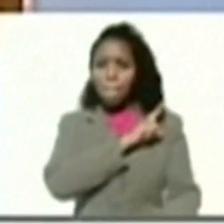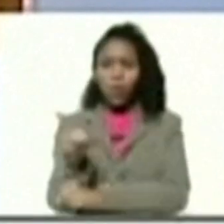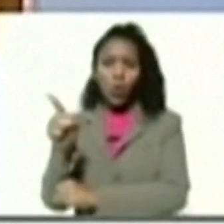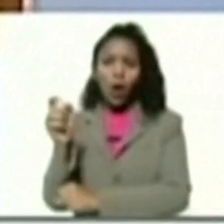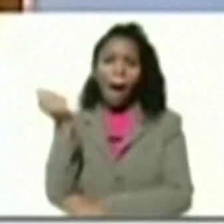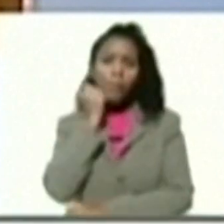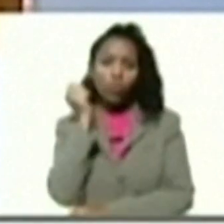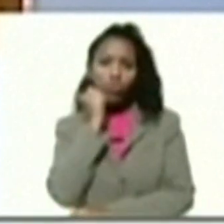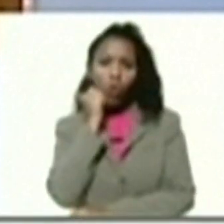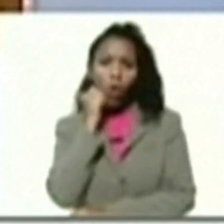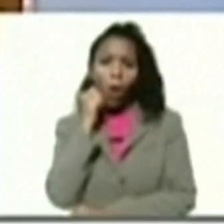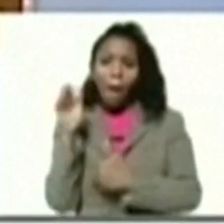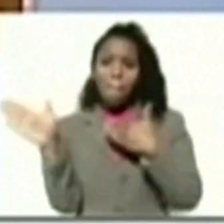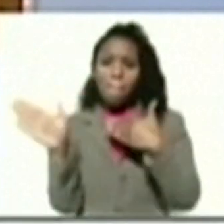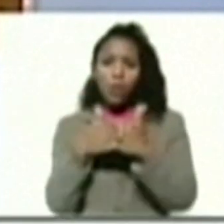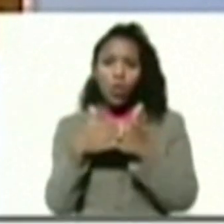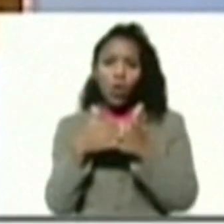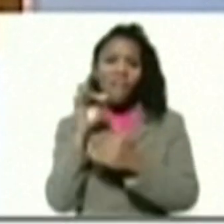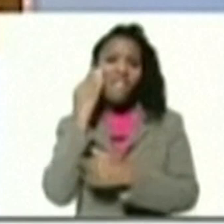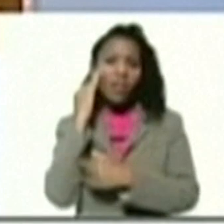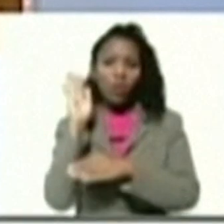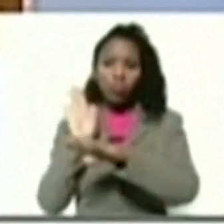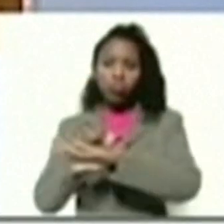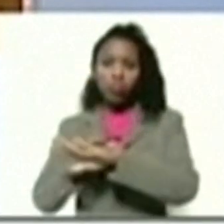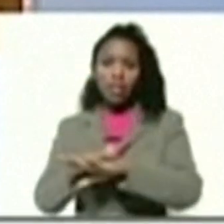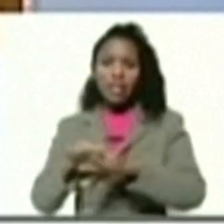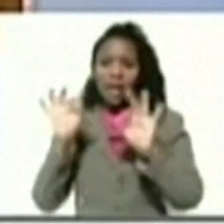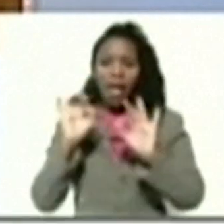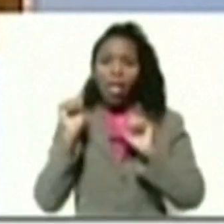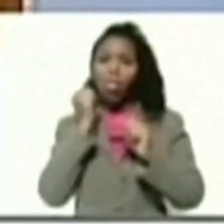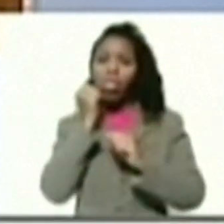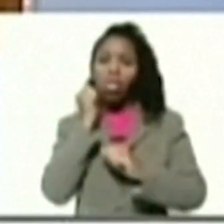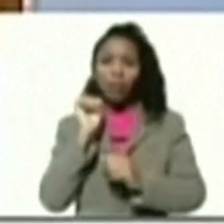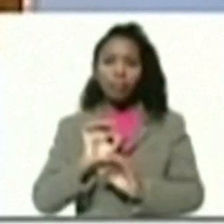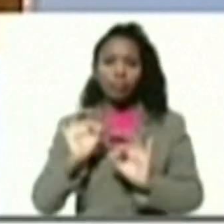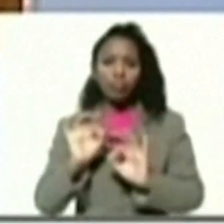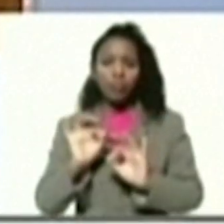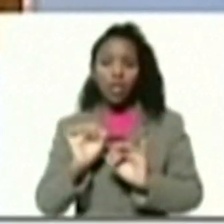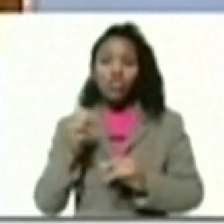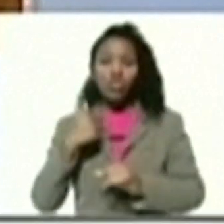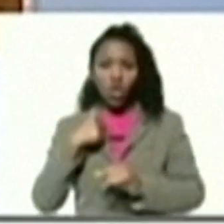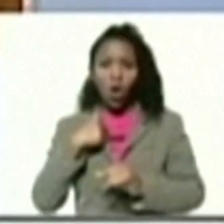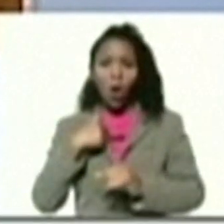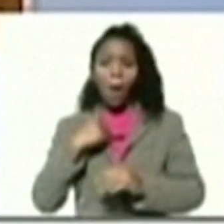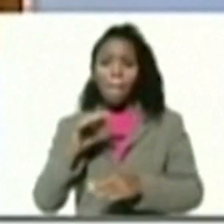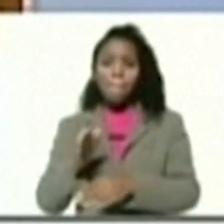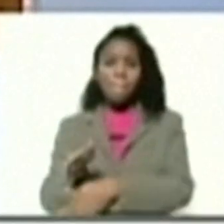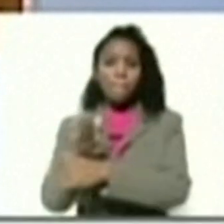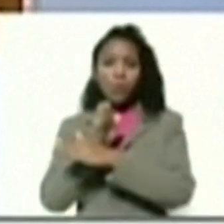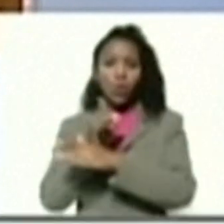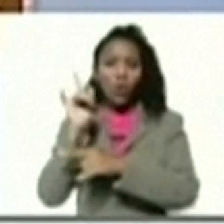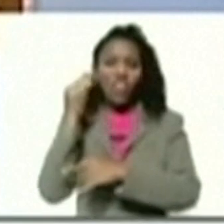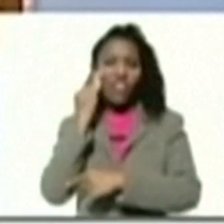me censuró sin aviso y sin protesto estoy censurado por facebook